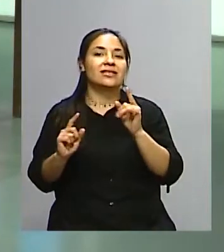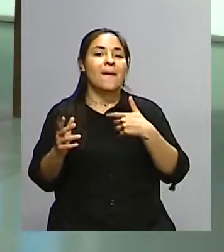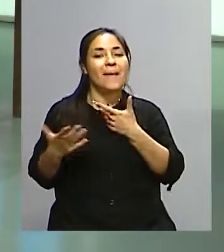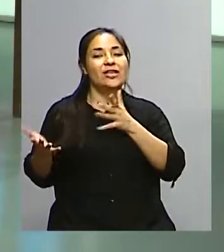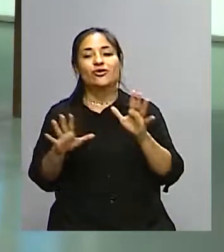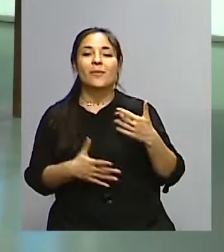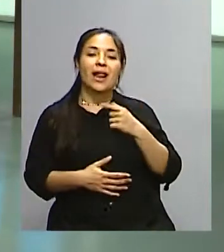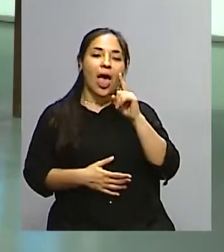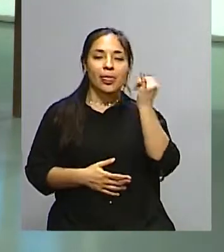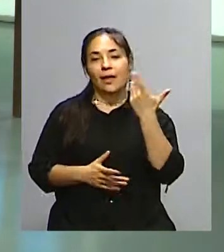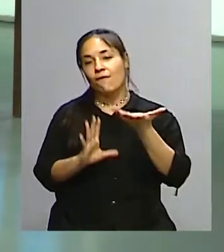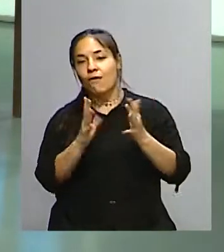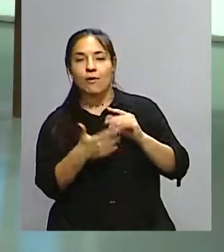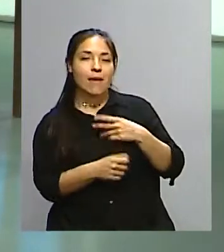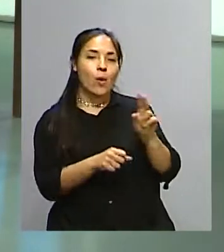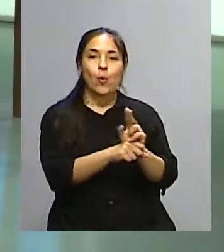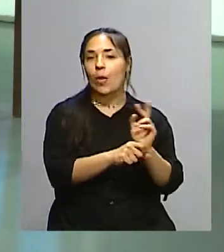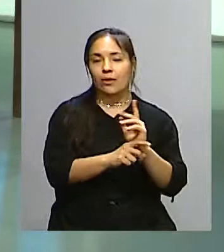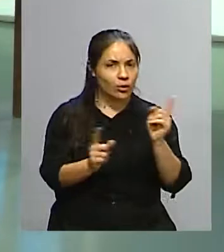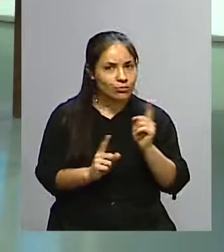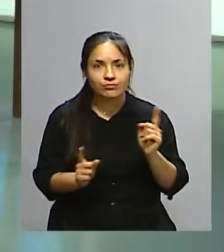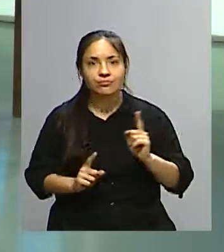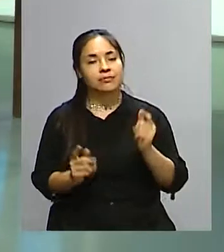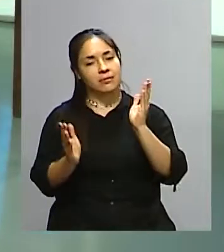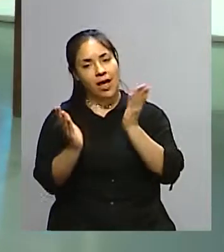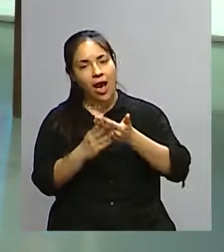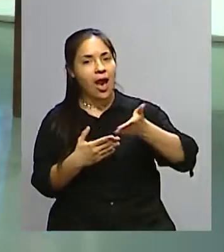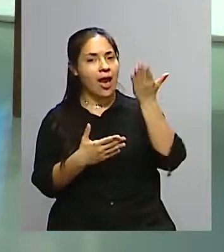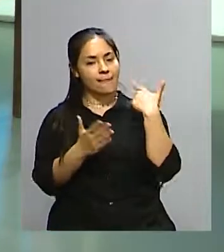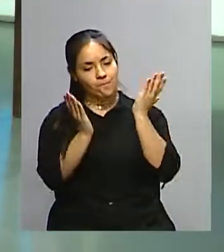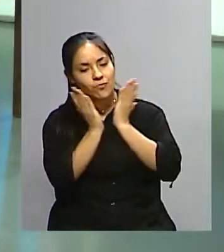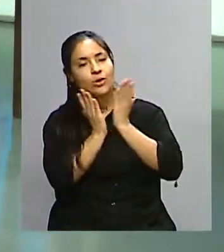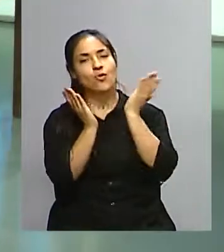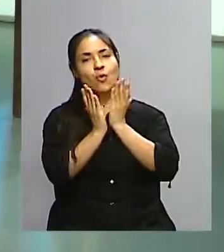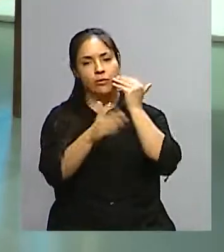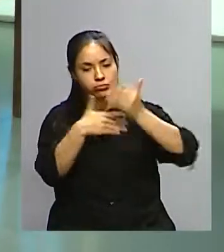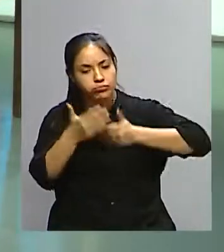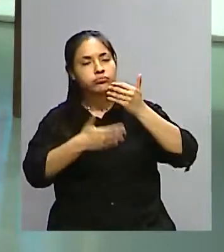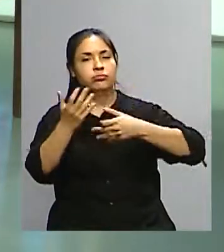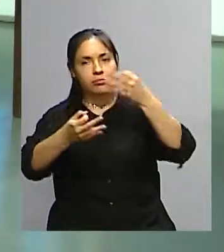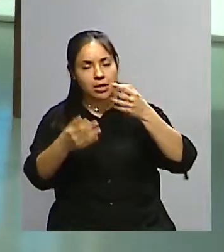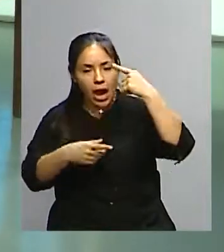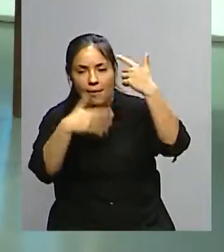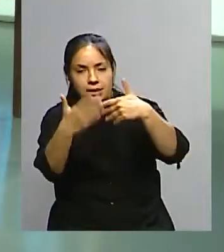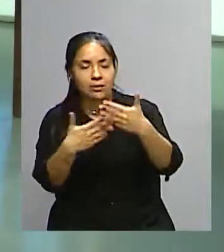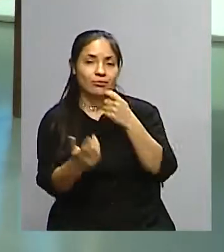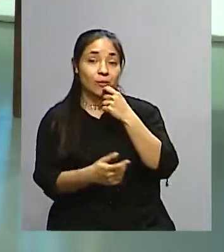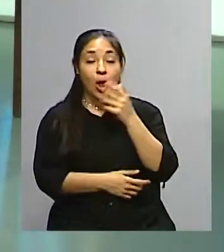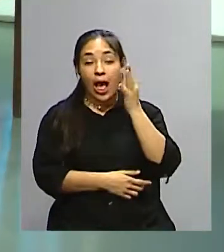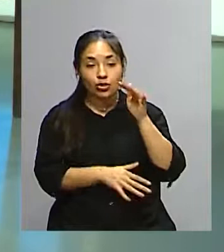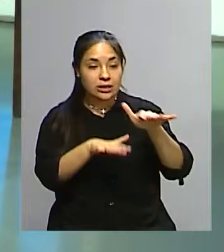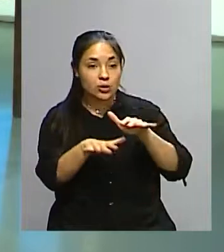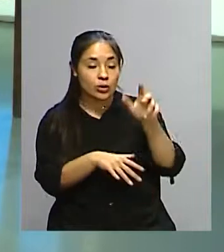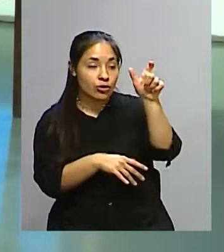intuitiva, ¿sí? Sino que tenga esa persona una formación que para determinada circunstancia o patología esa persona